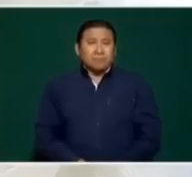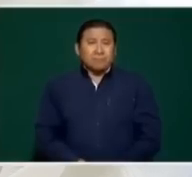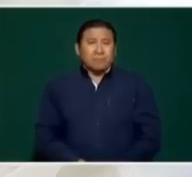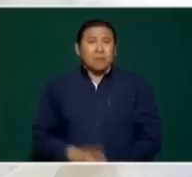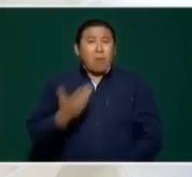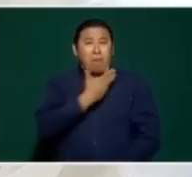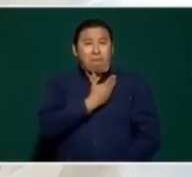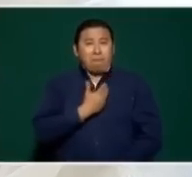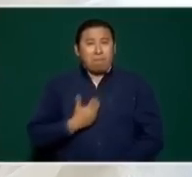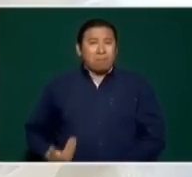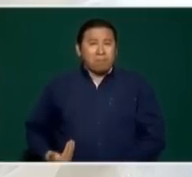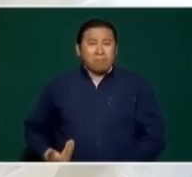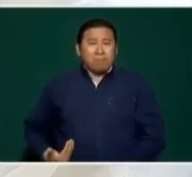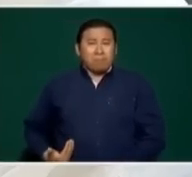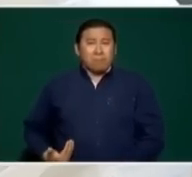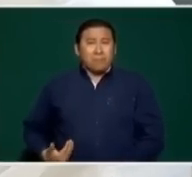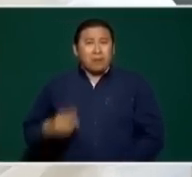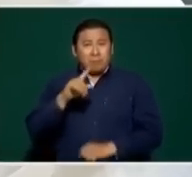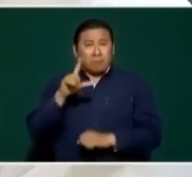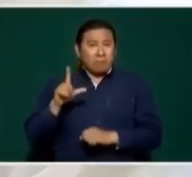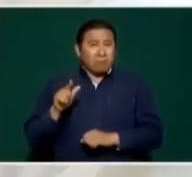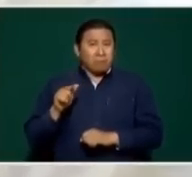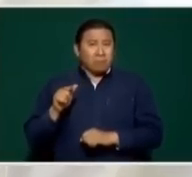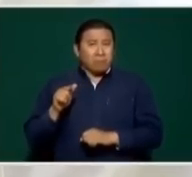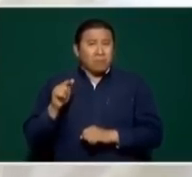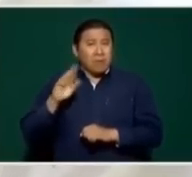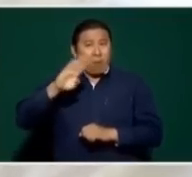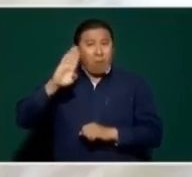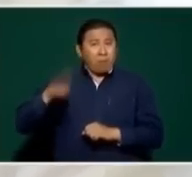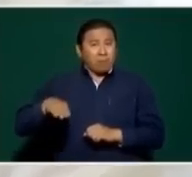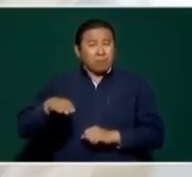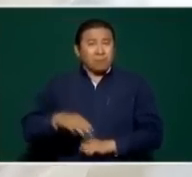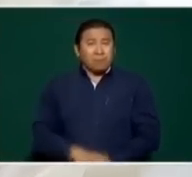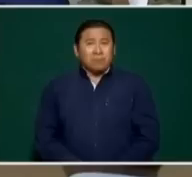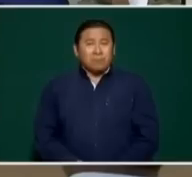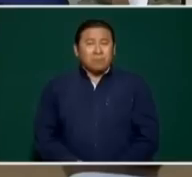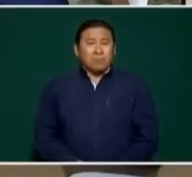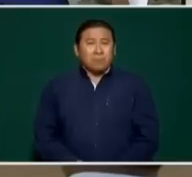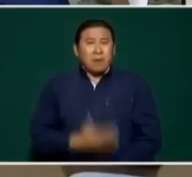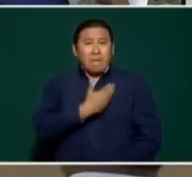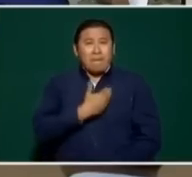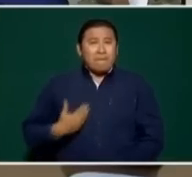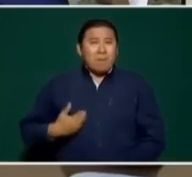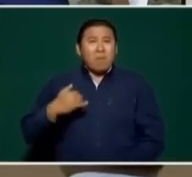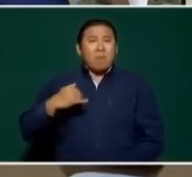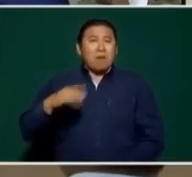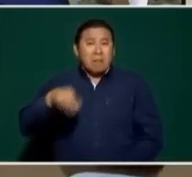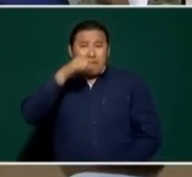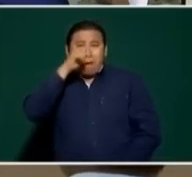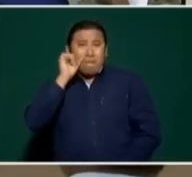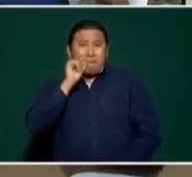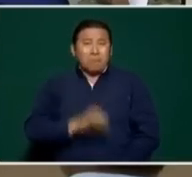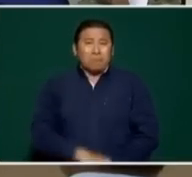que fue presidente después de la muerte del presidente Juárez.